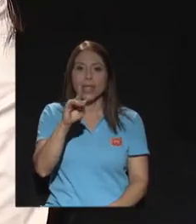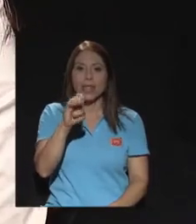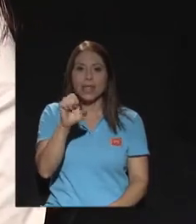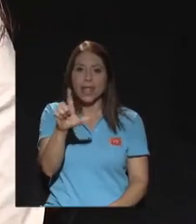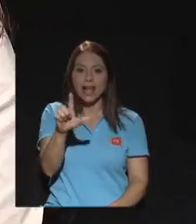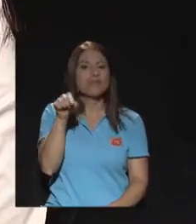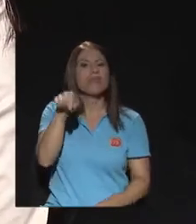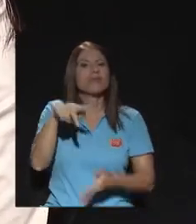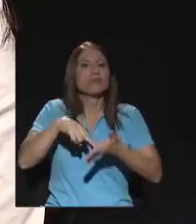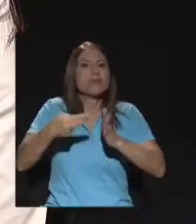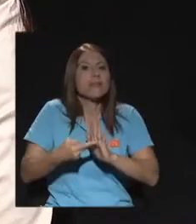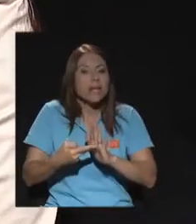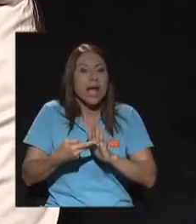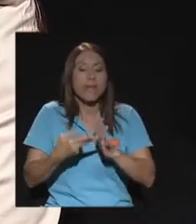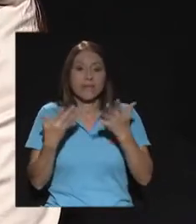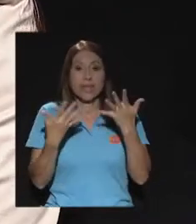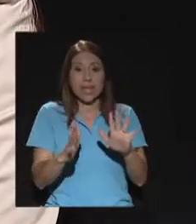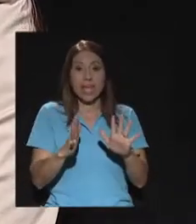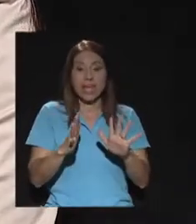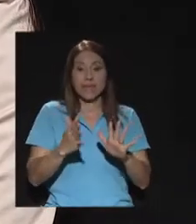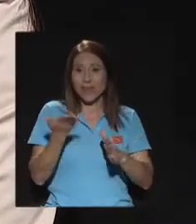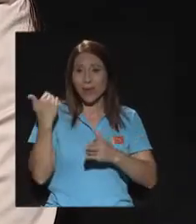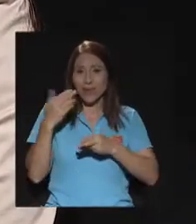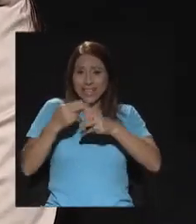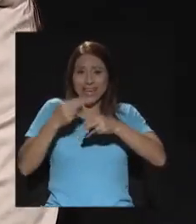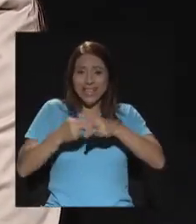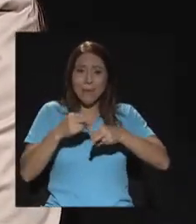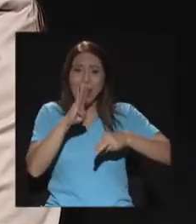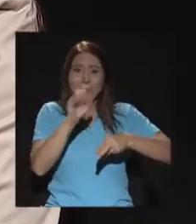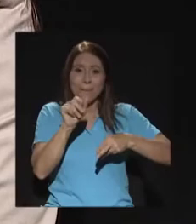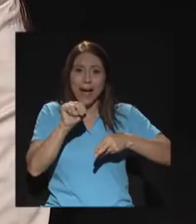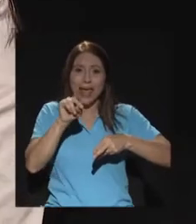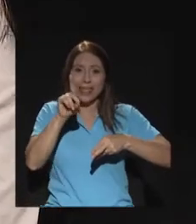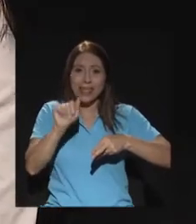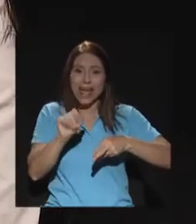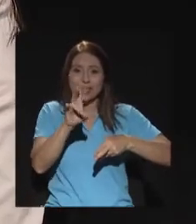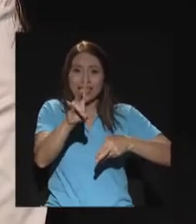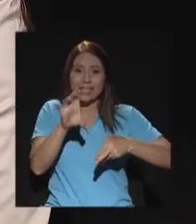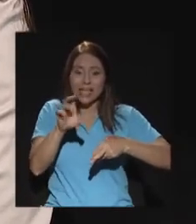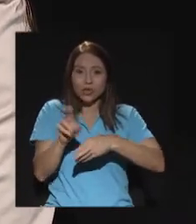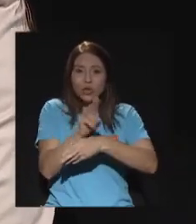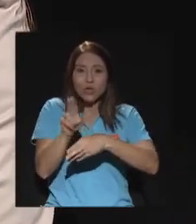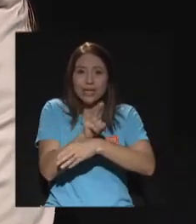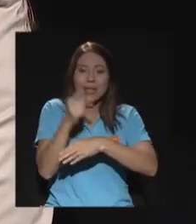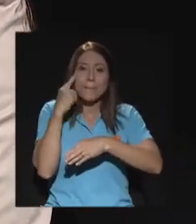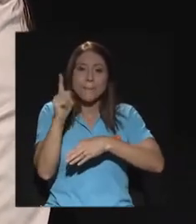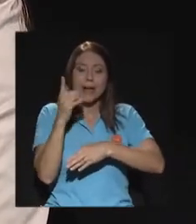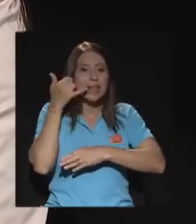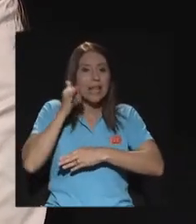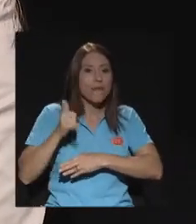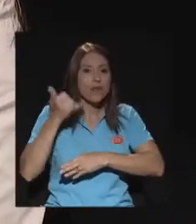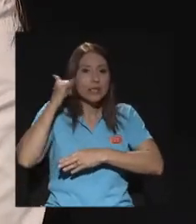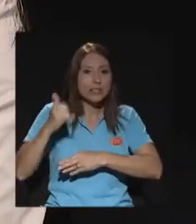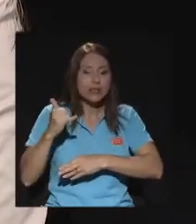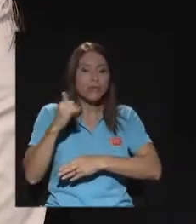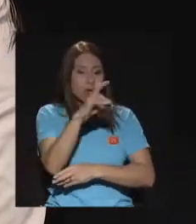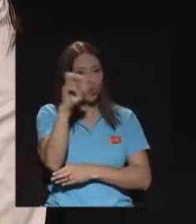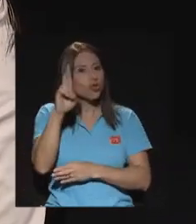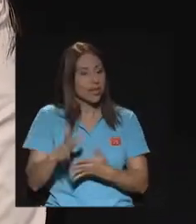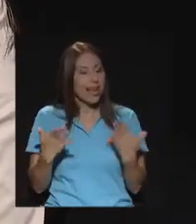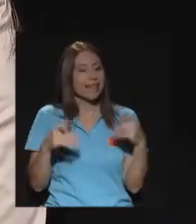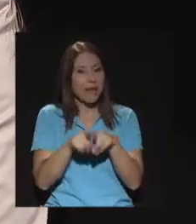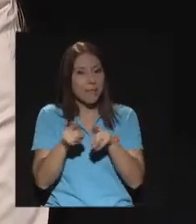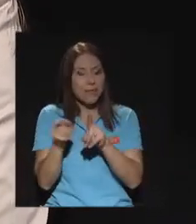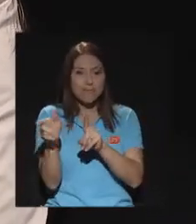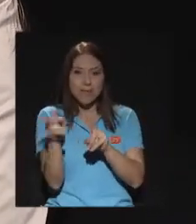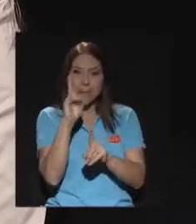que un espacio importante, que lo que se le llama la banda 700, se utilice para telefonía celular. Costa Rica ha tomado la misma decisión, pero además de eso